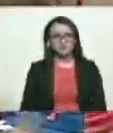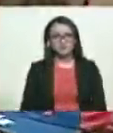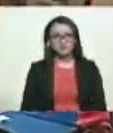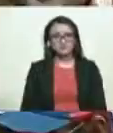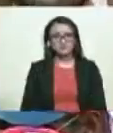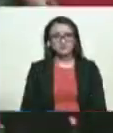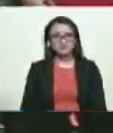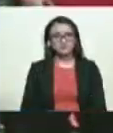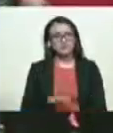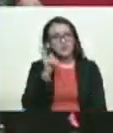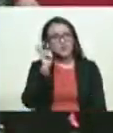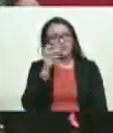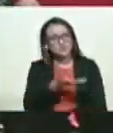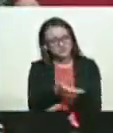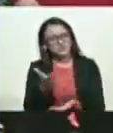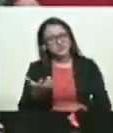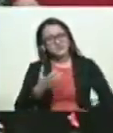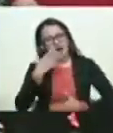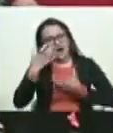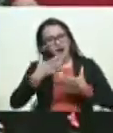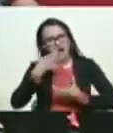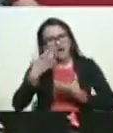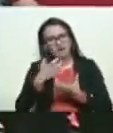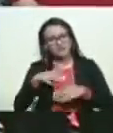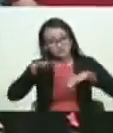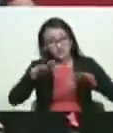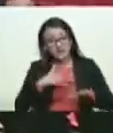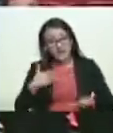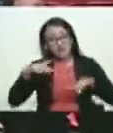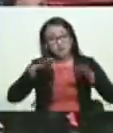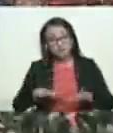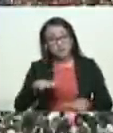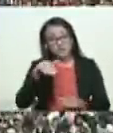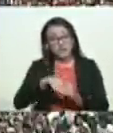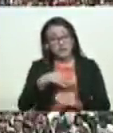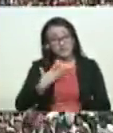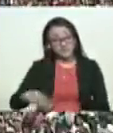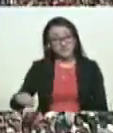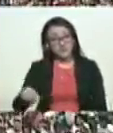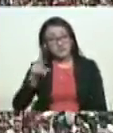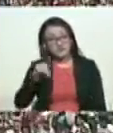que se escuche en washington suspendemos las elecciones presidenciales